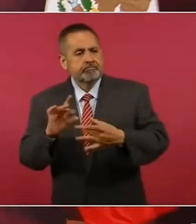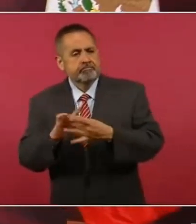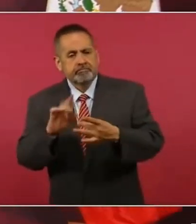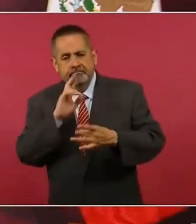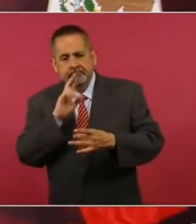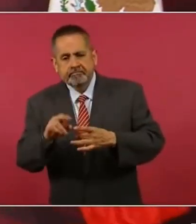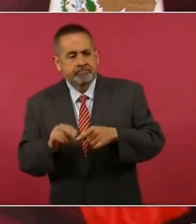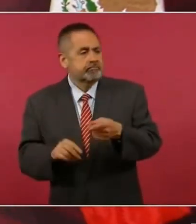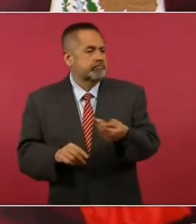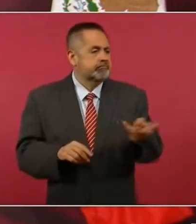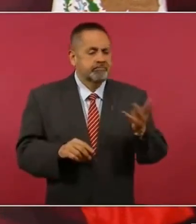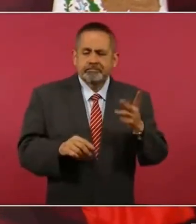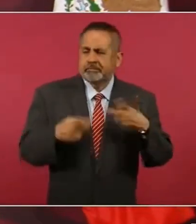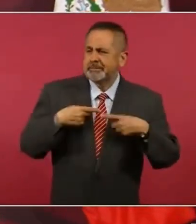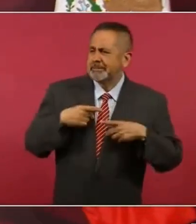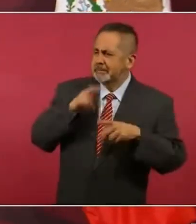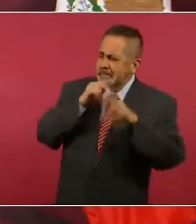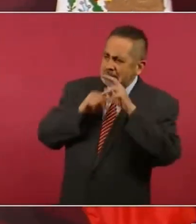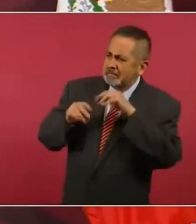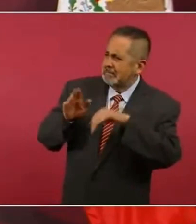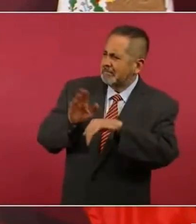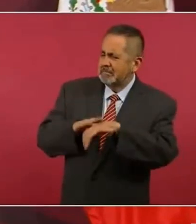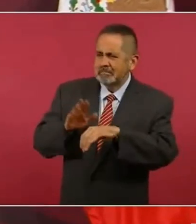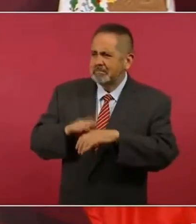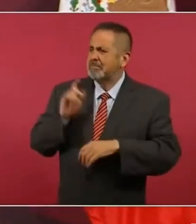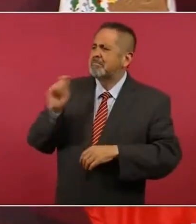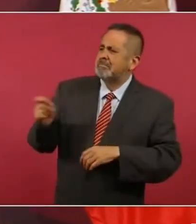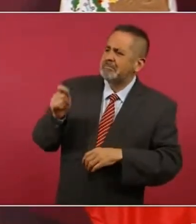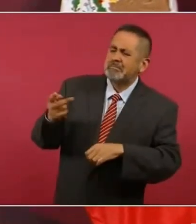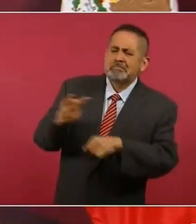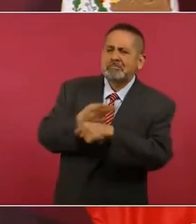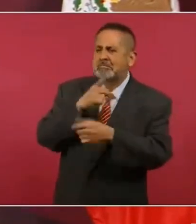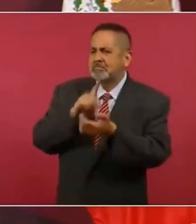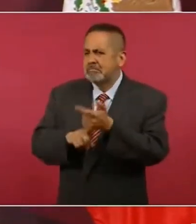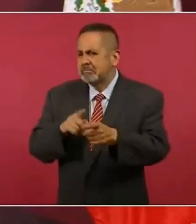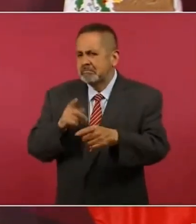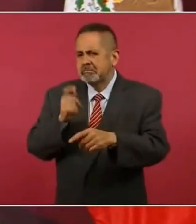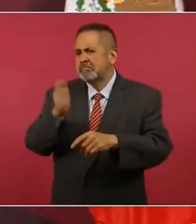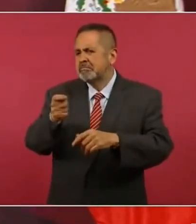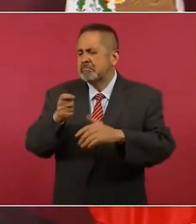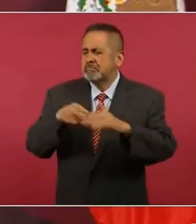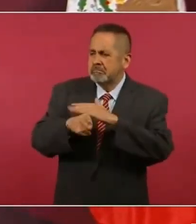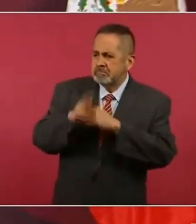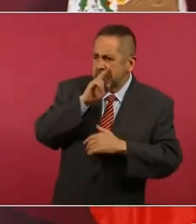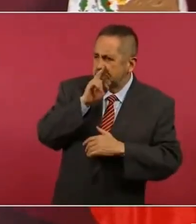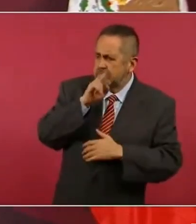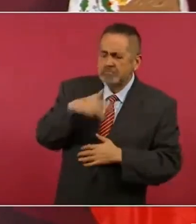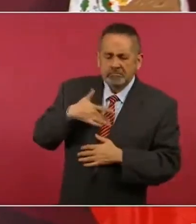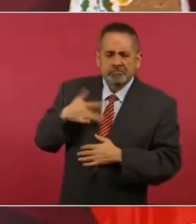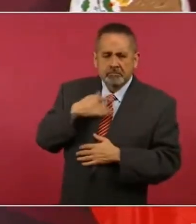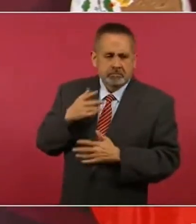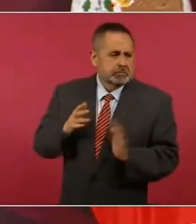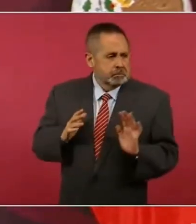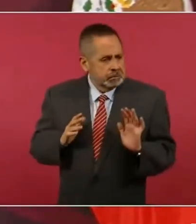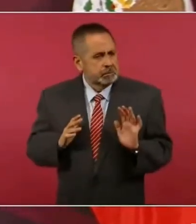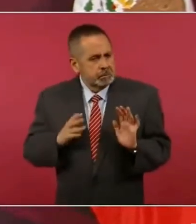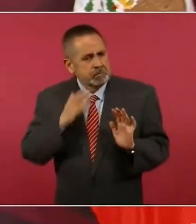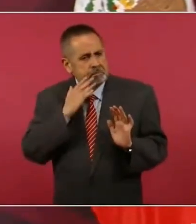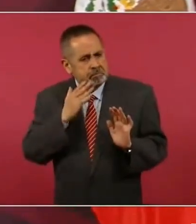inquietudes, también a las preocupaciones legítimas de la gente que